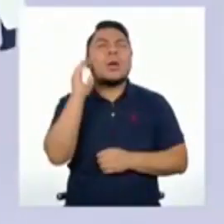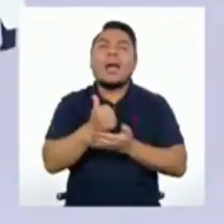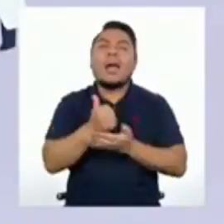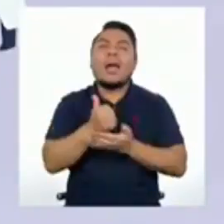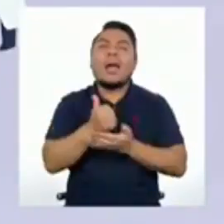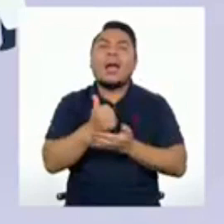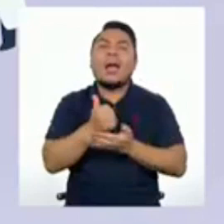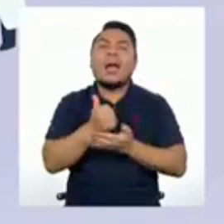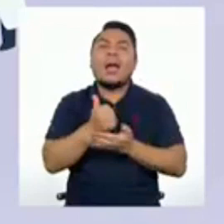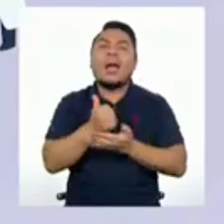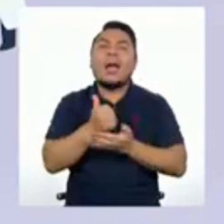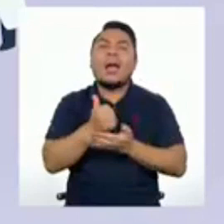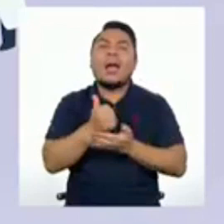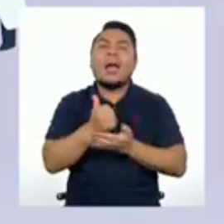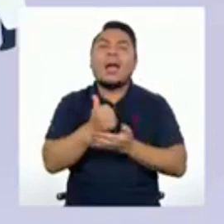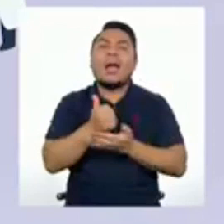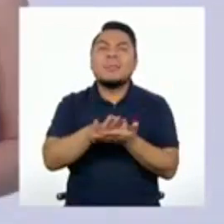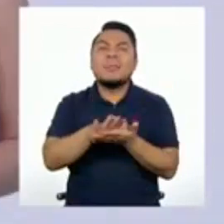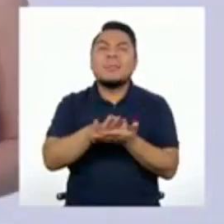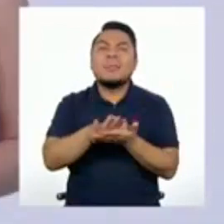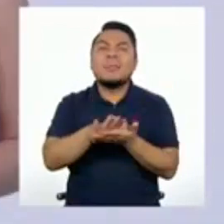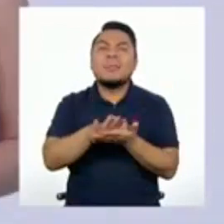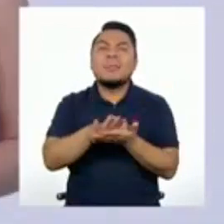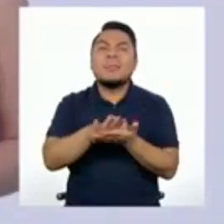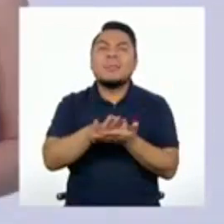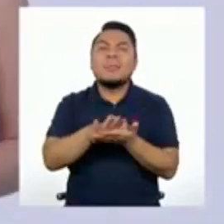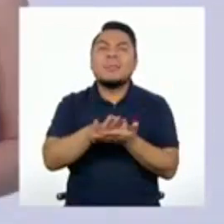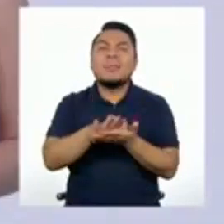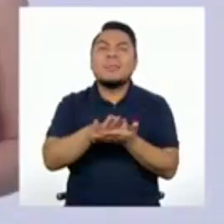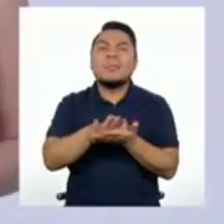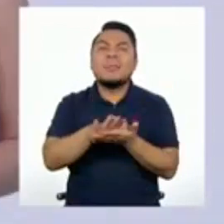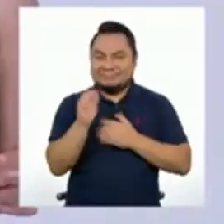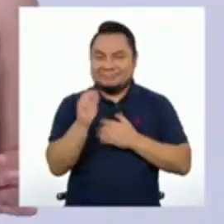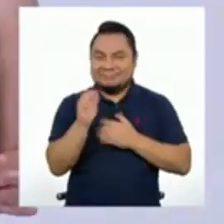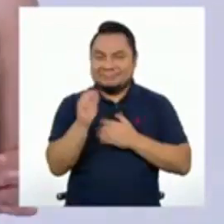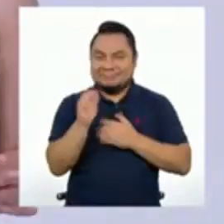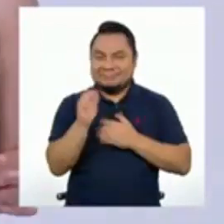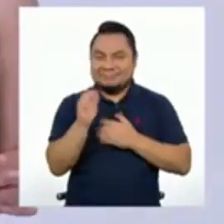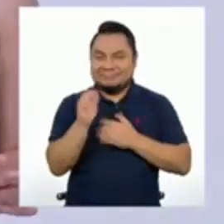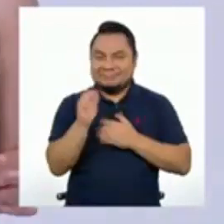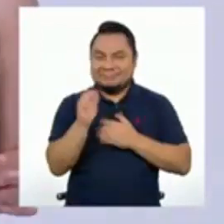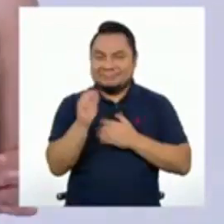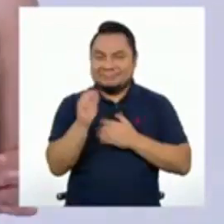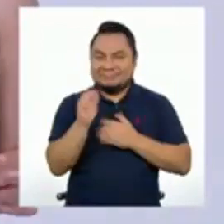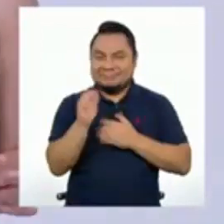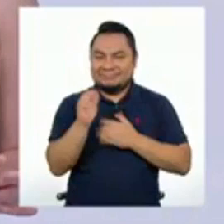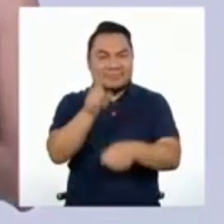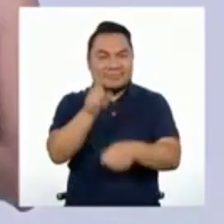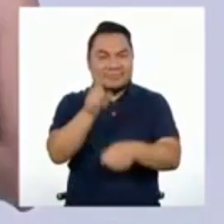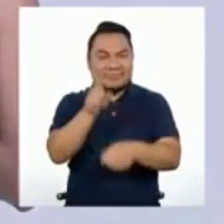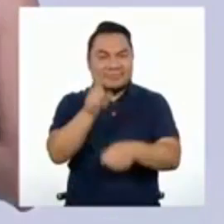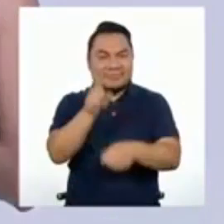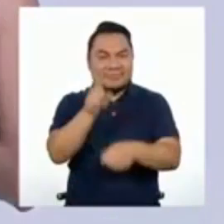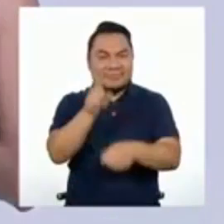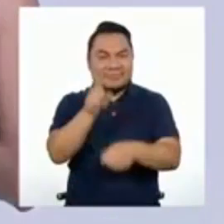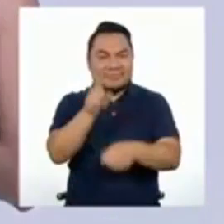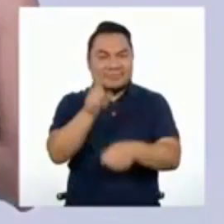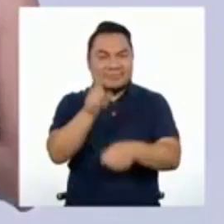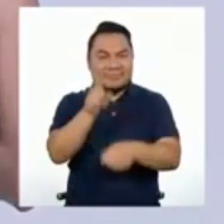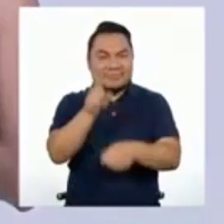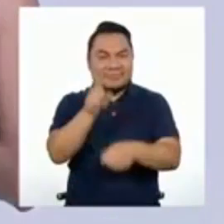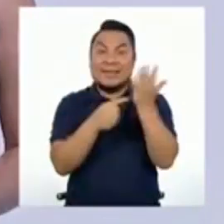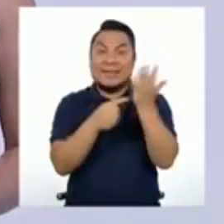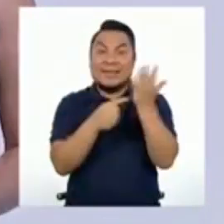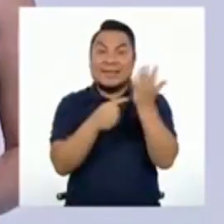continuación te enseñaré los pasos para diseñar y crear una solución tecnológica. ¡Empecemos! ¿Cómo convertirnos en un científico